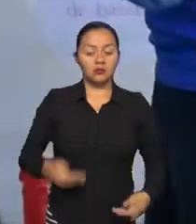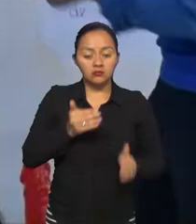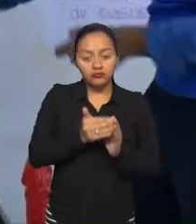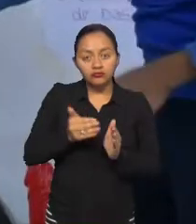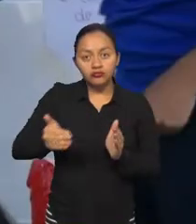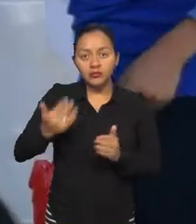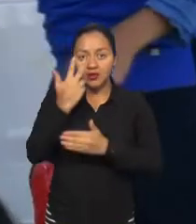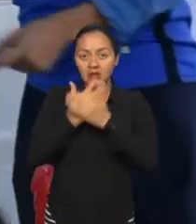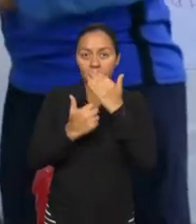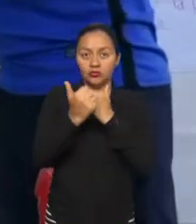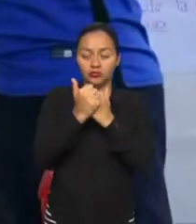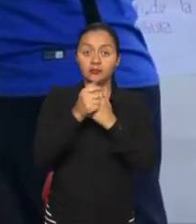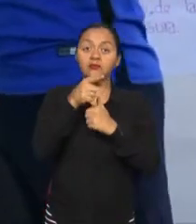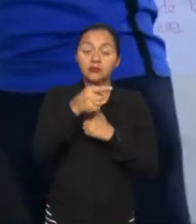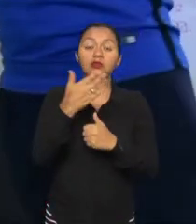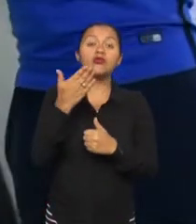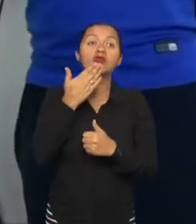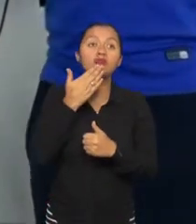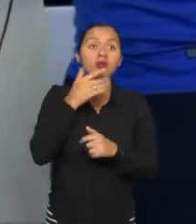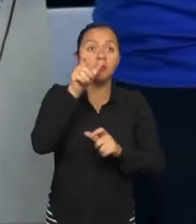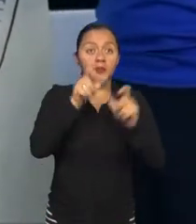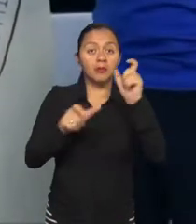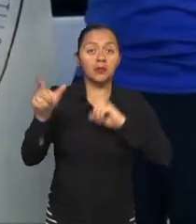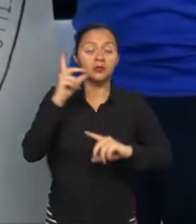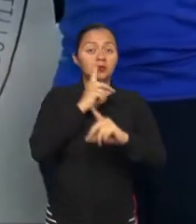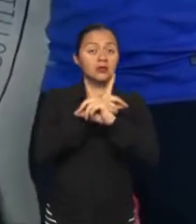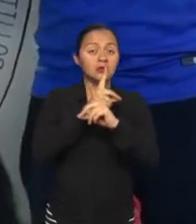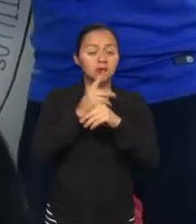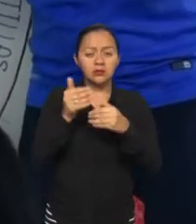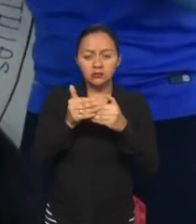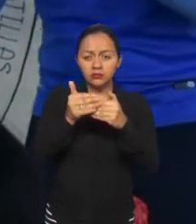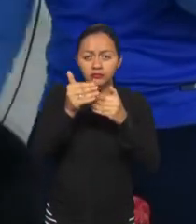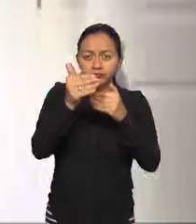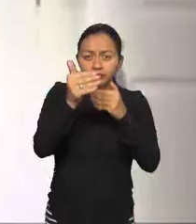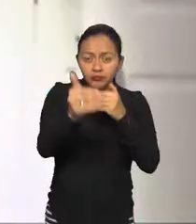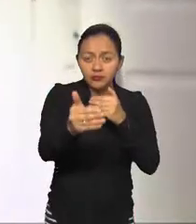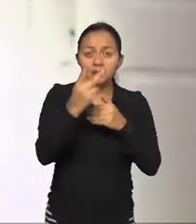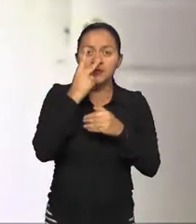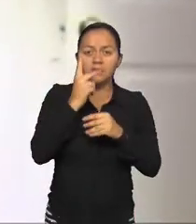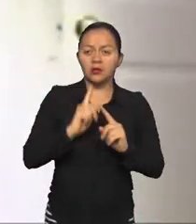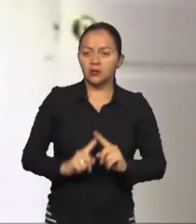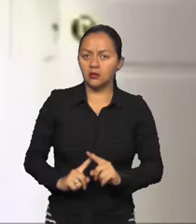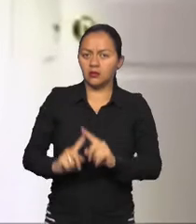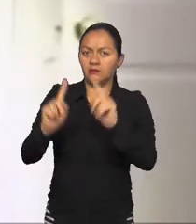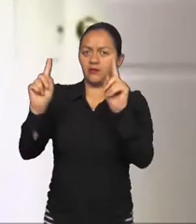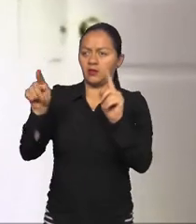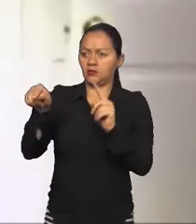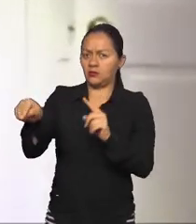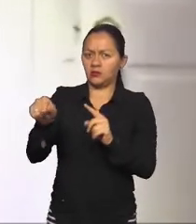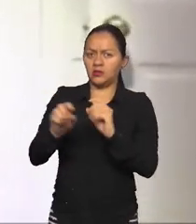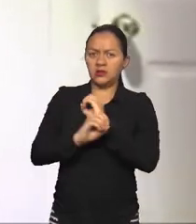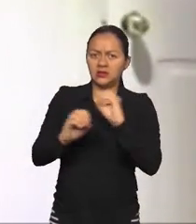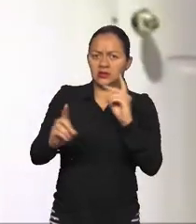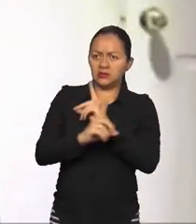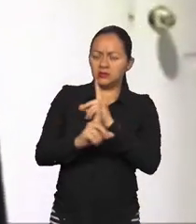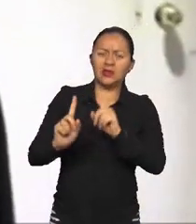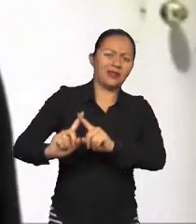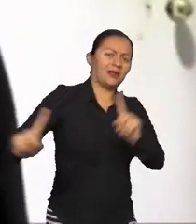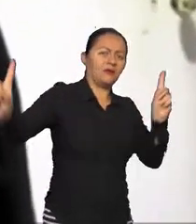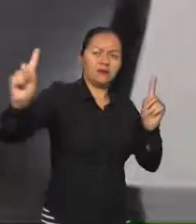El desarrollo de la sexualidad en las personas con discapacidades no es diferente al de las personas sin